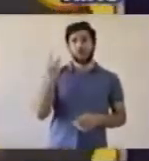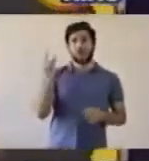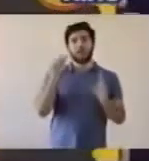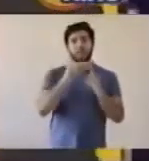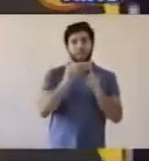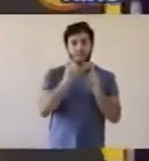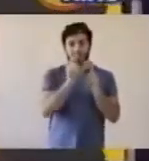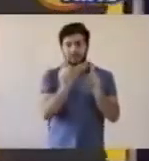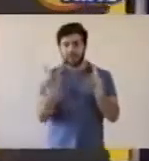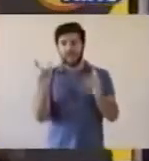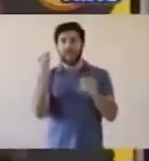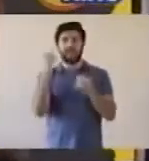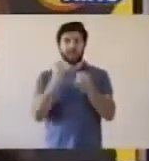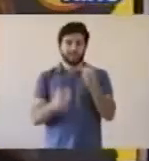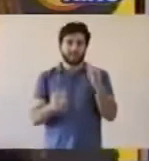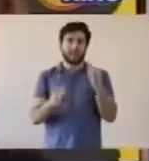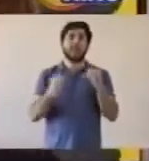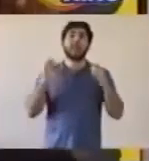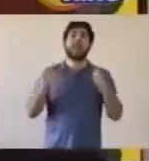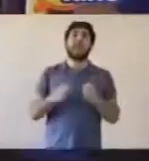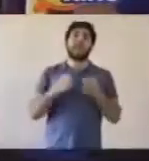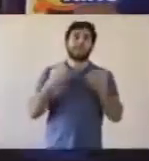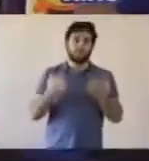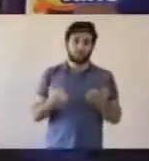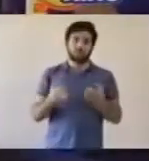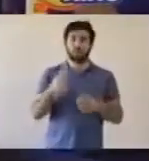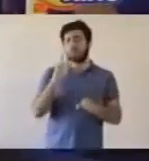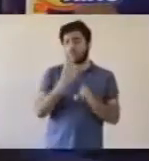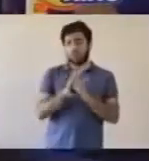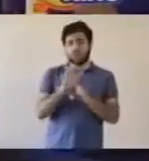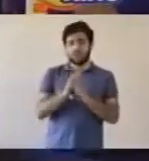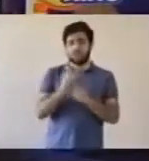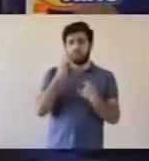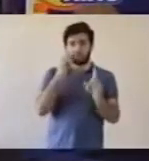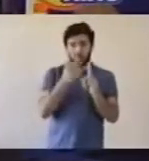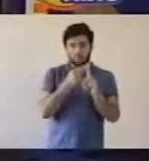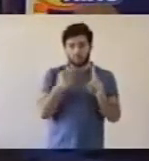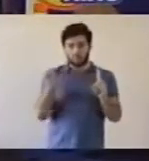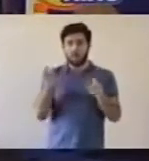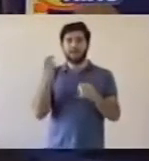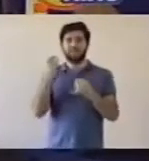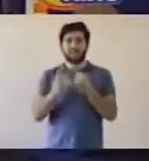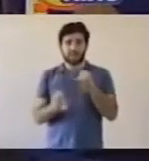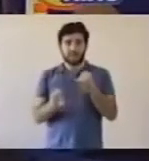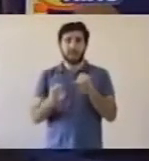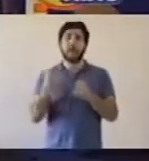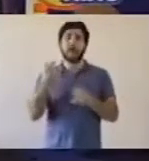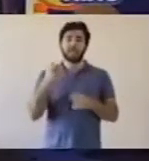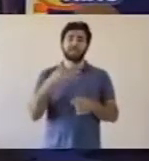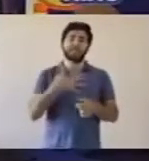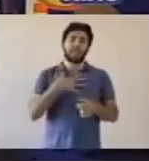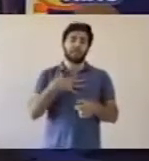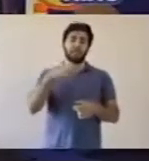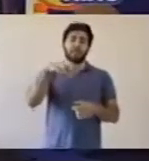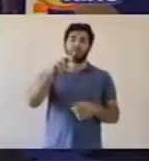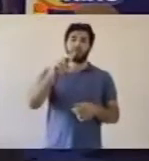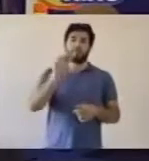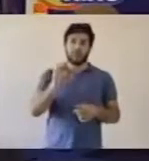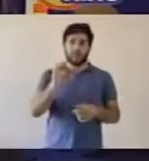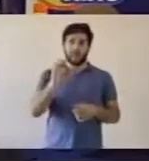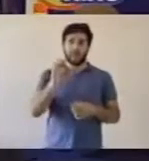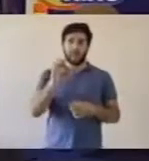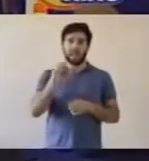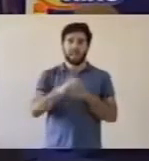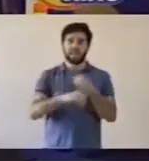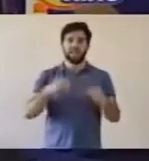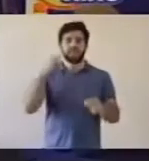partícula va al final. Entonces, si la partícula va al final, ¿es prefijo o sufijo?